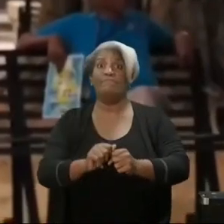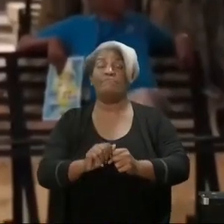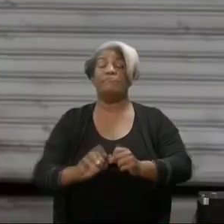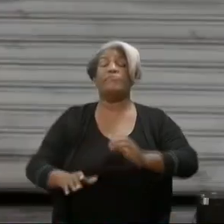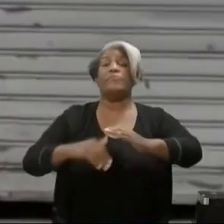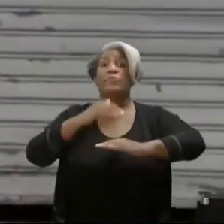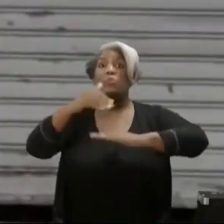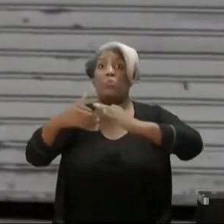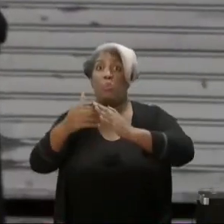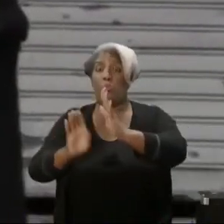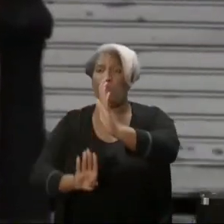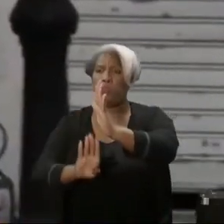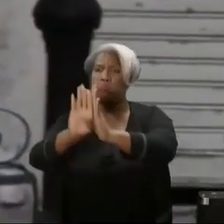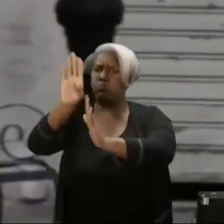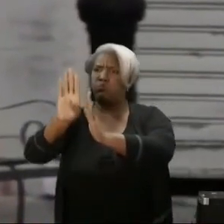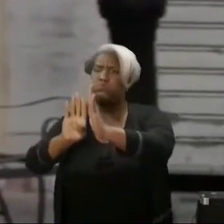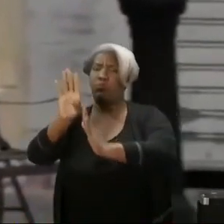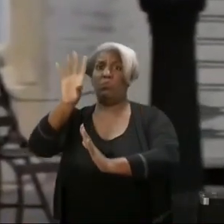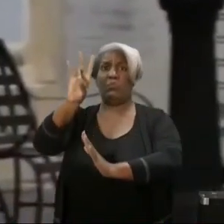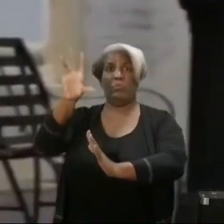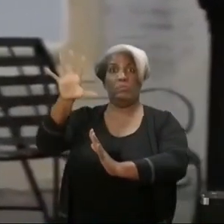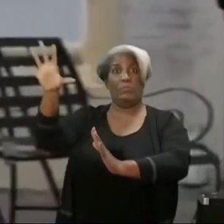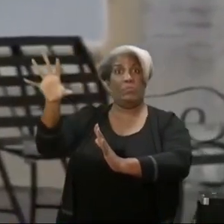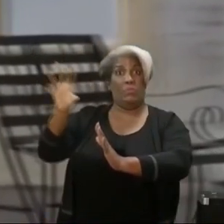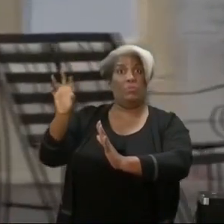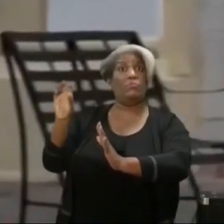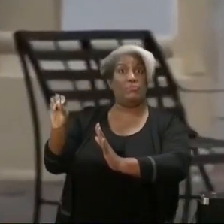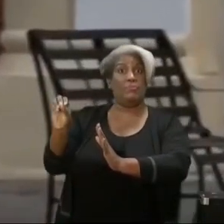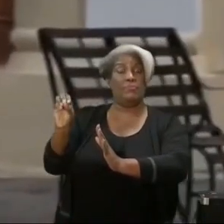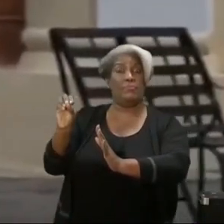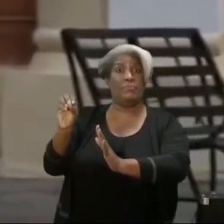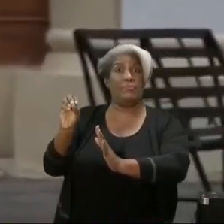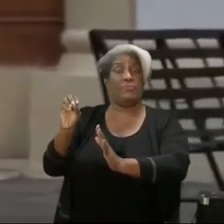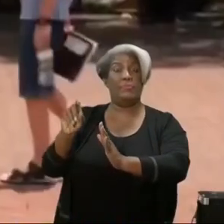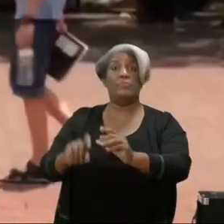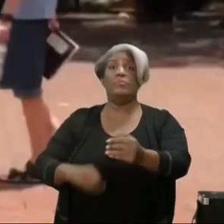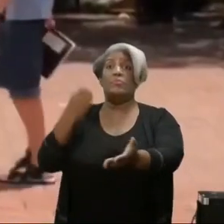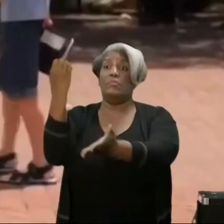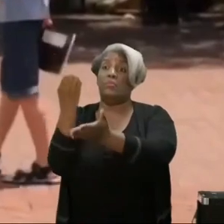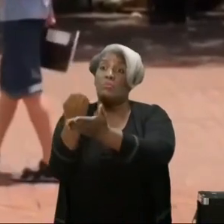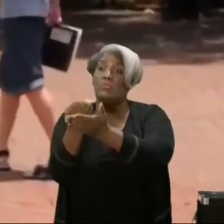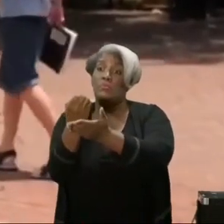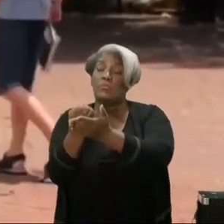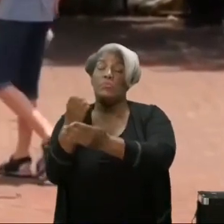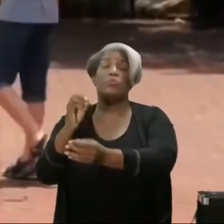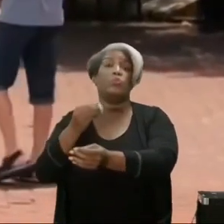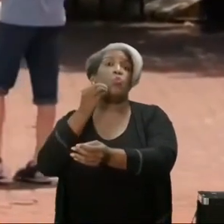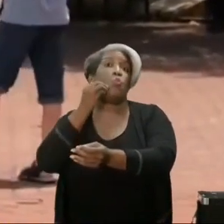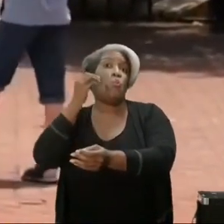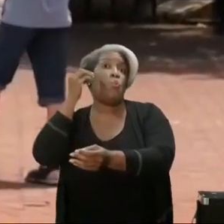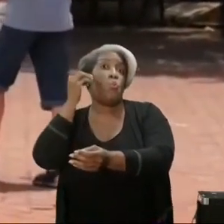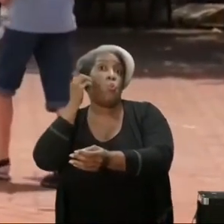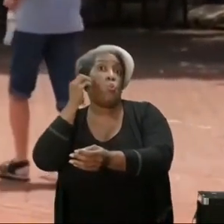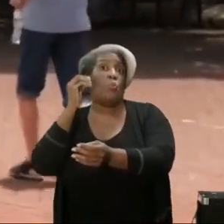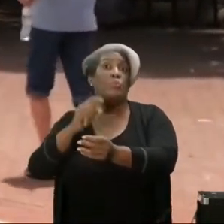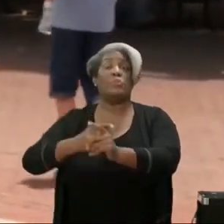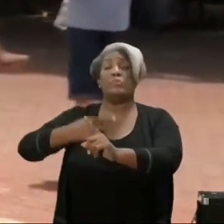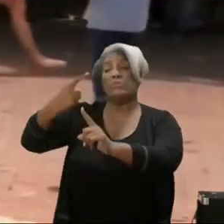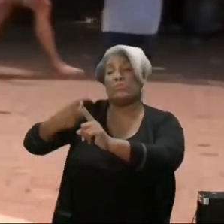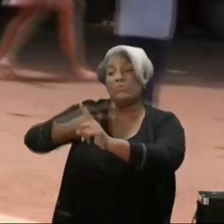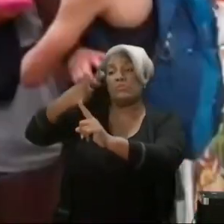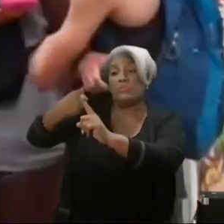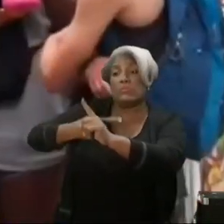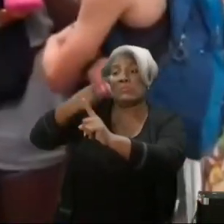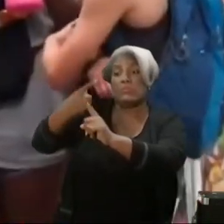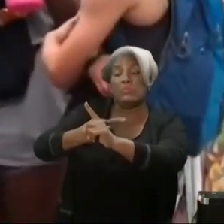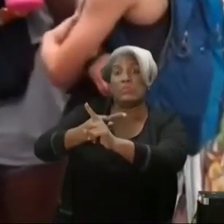con un promedio anual cercano al 75% mientras que la economía de los hogares que viven del alquiler de corto plazo